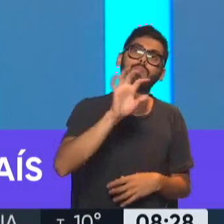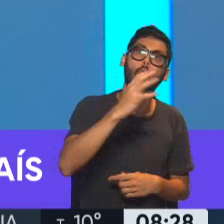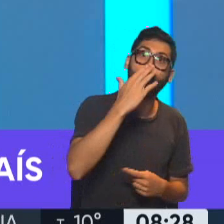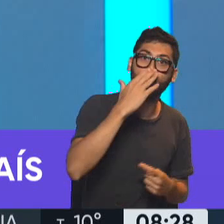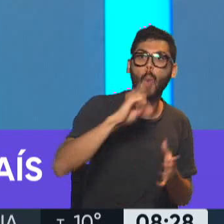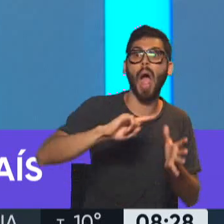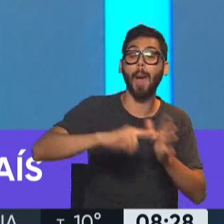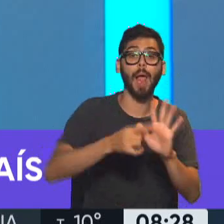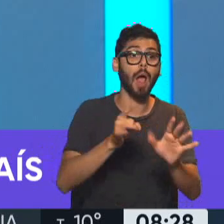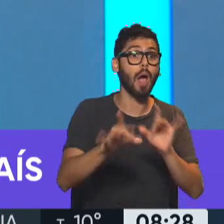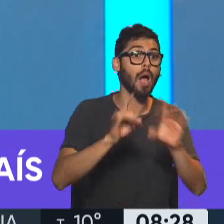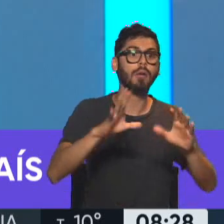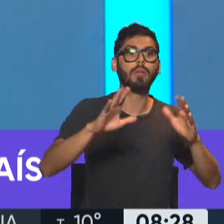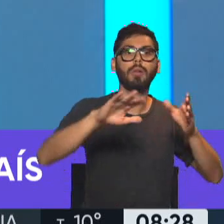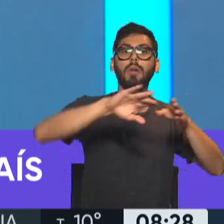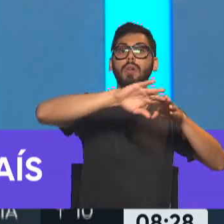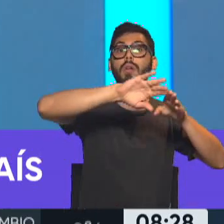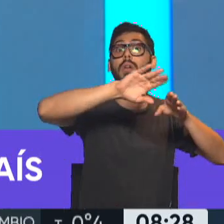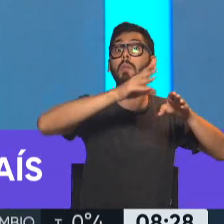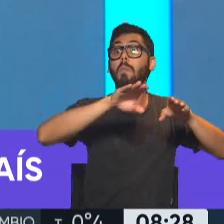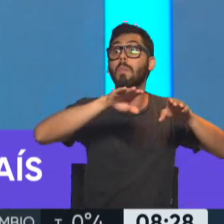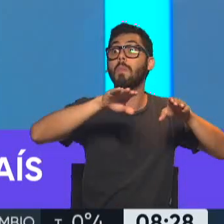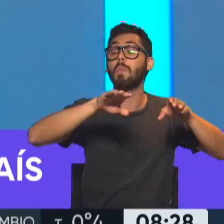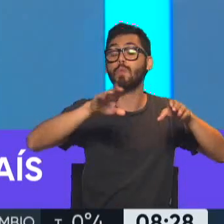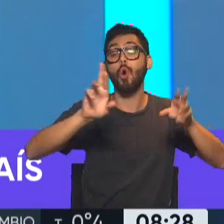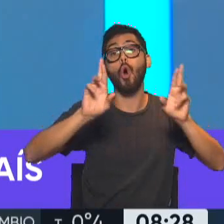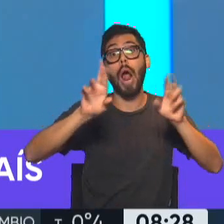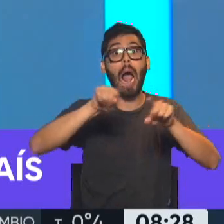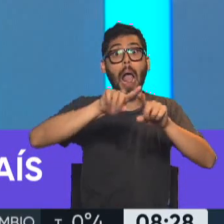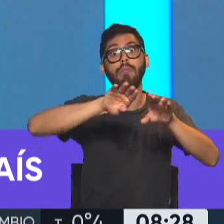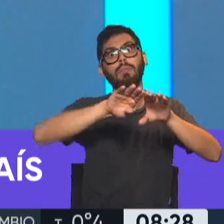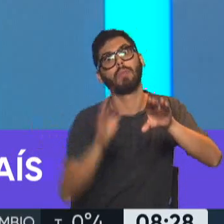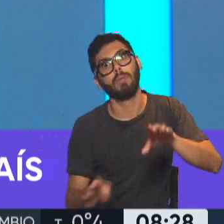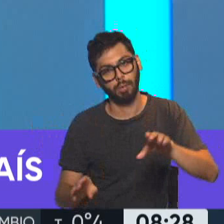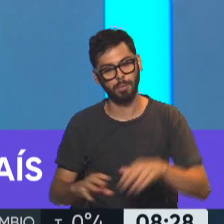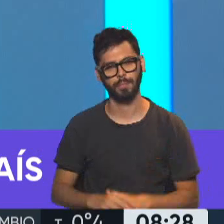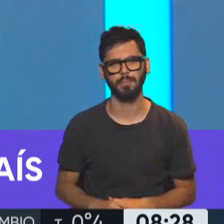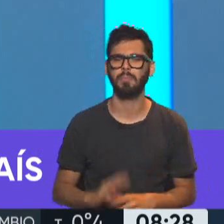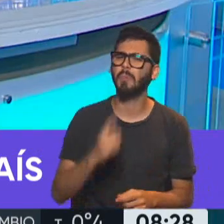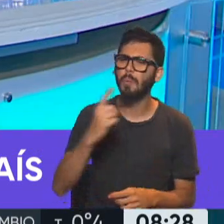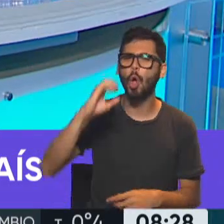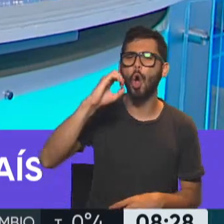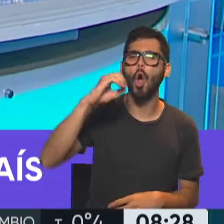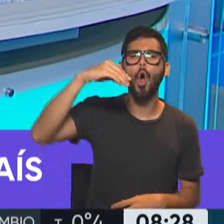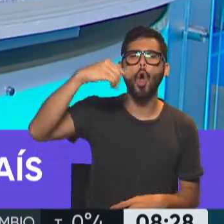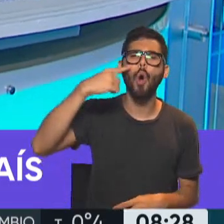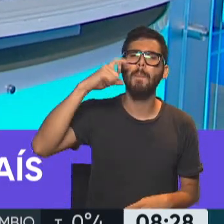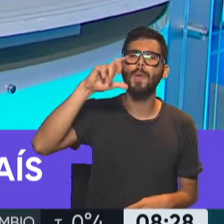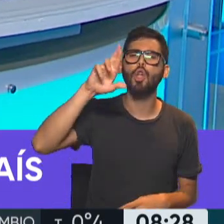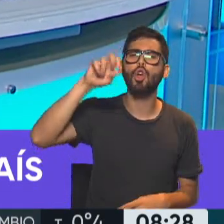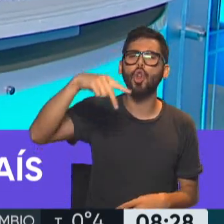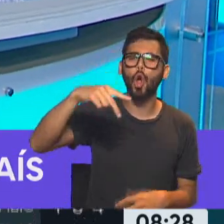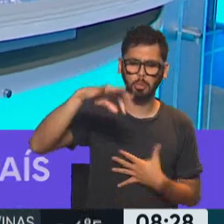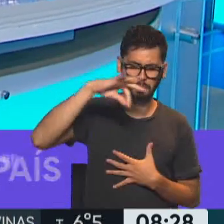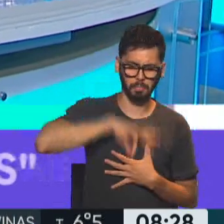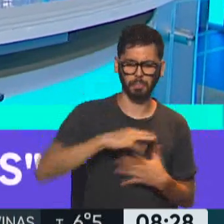ya los números están empezando a cambiar y esperemos que sea un punto de inflexión. Doctor, si Omicron es leve, la variante es leve, ¿por qué